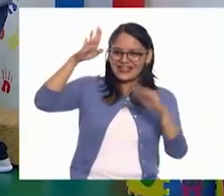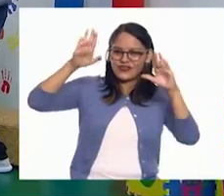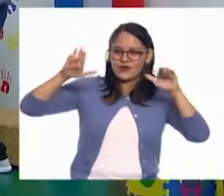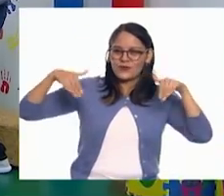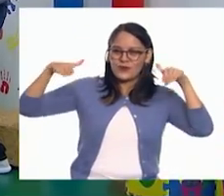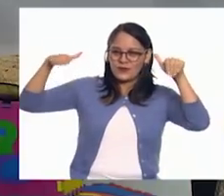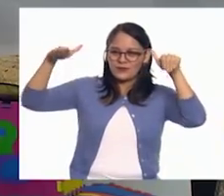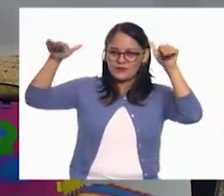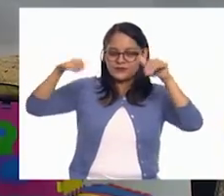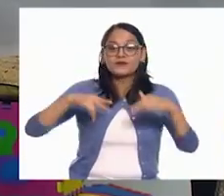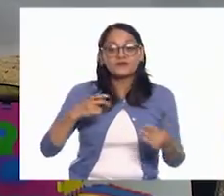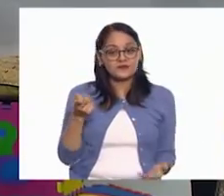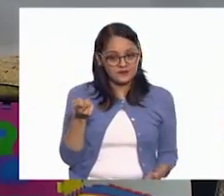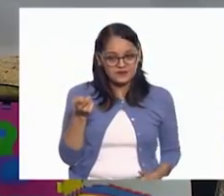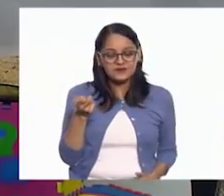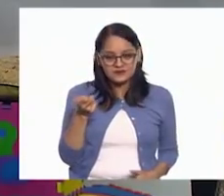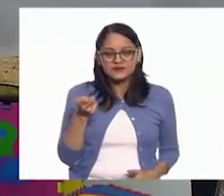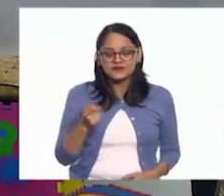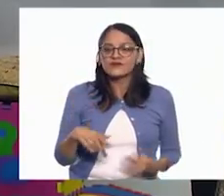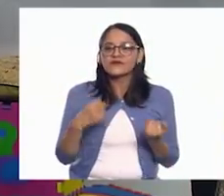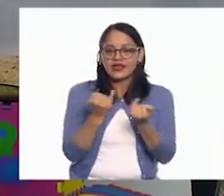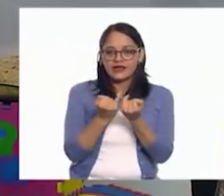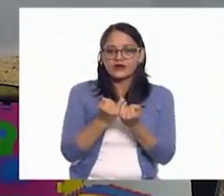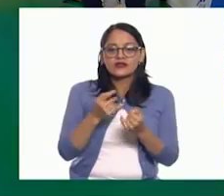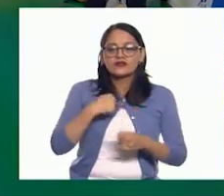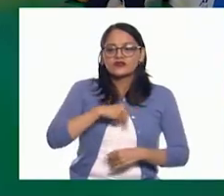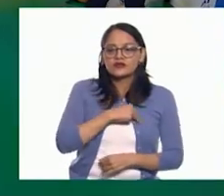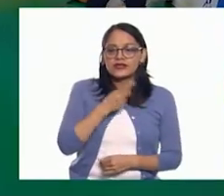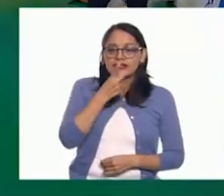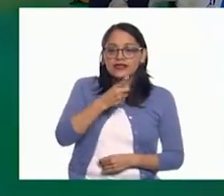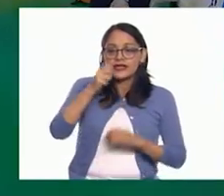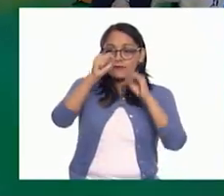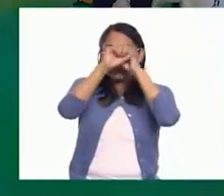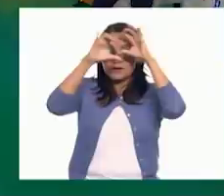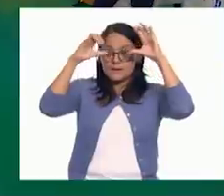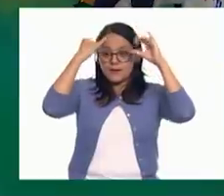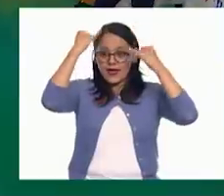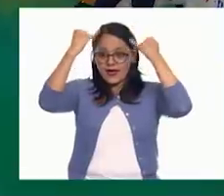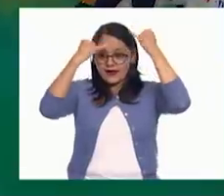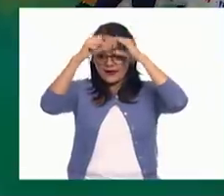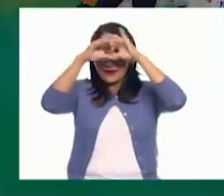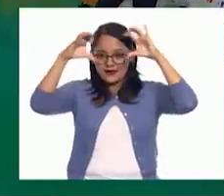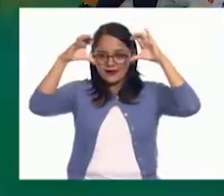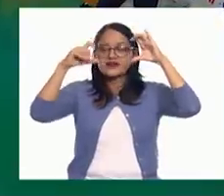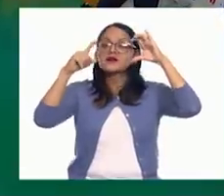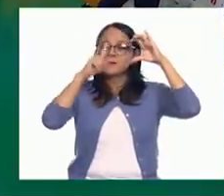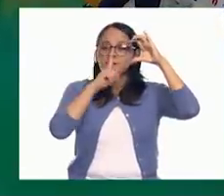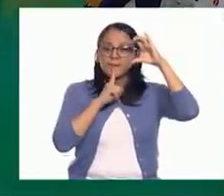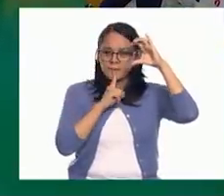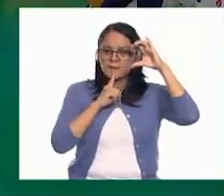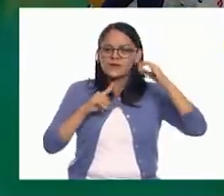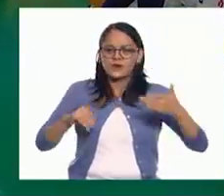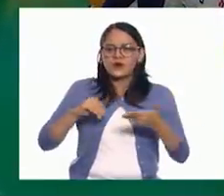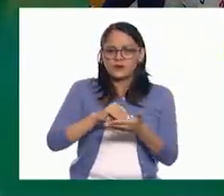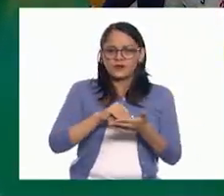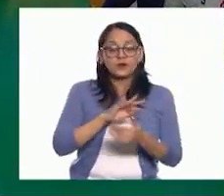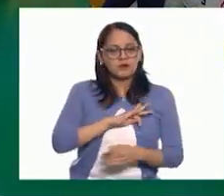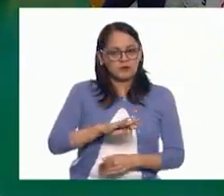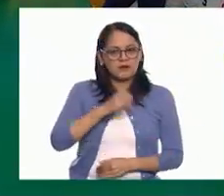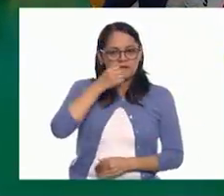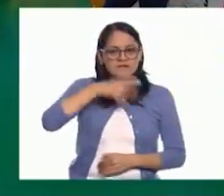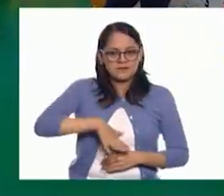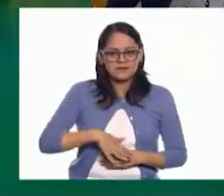imaginarlo de repente, sí. El requisito es hacer una mentira imaginativa. Una mentira que pueda ser